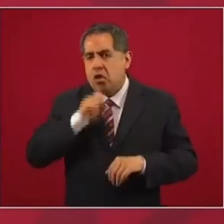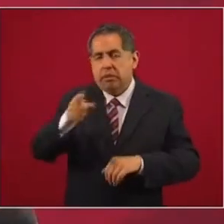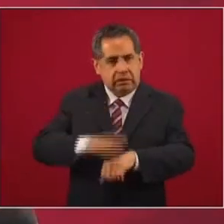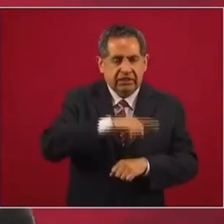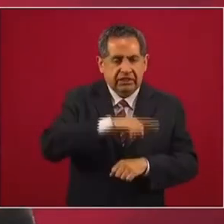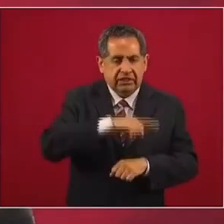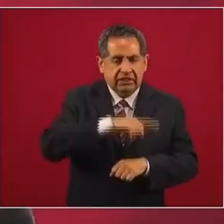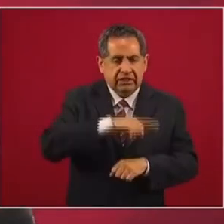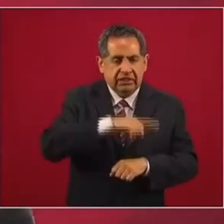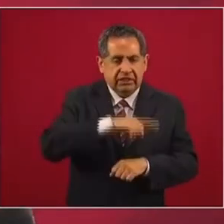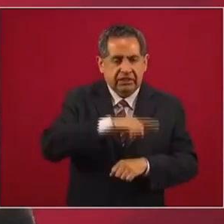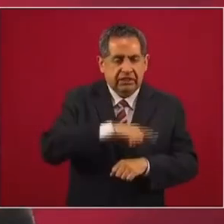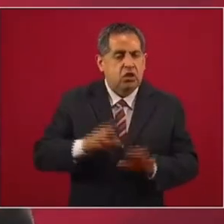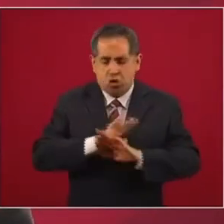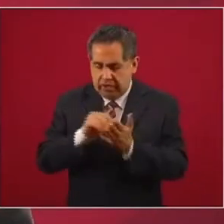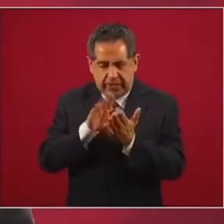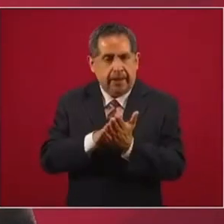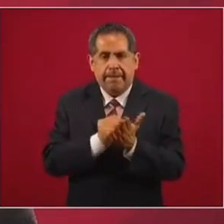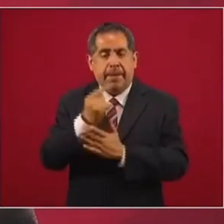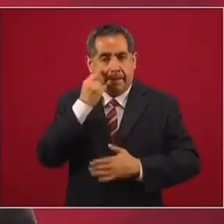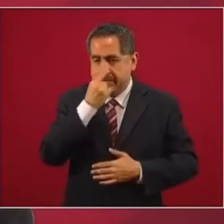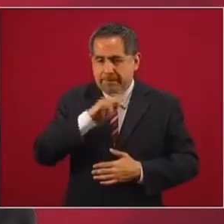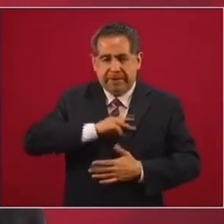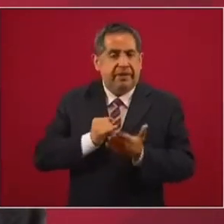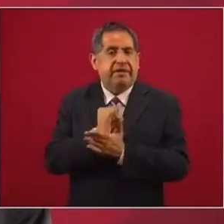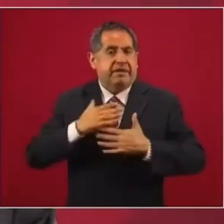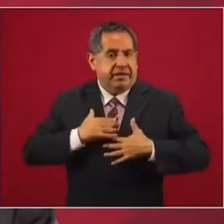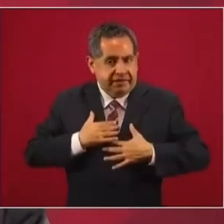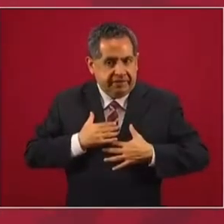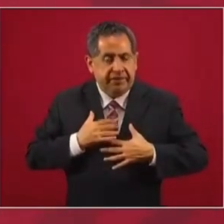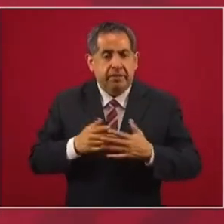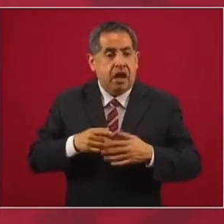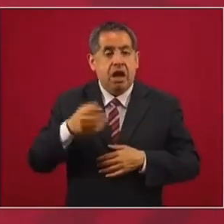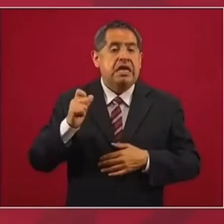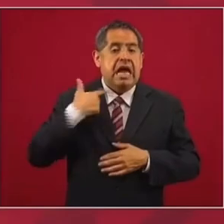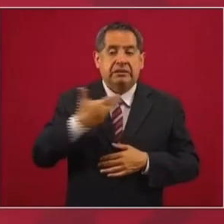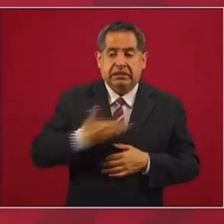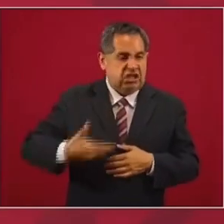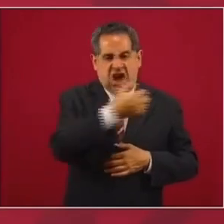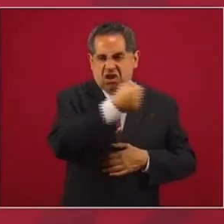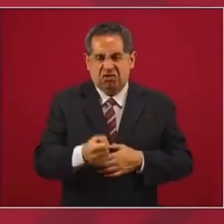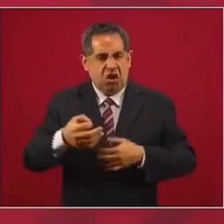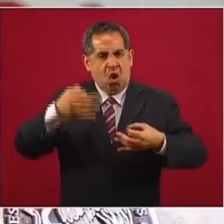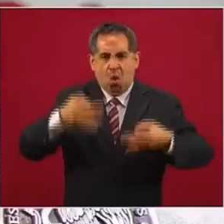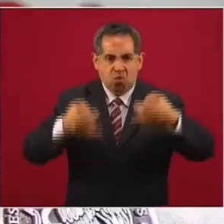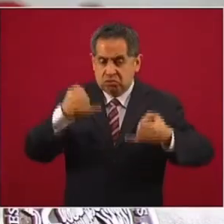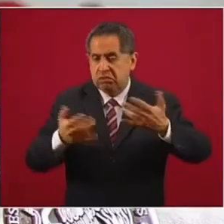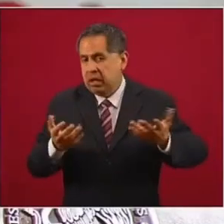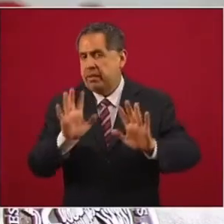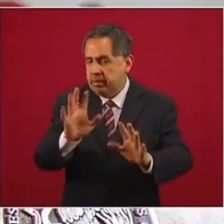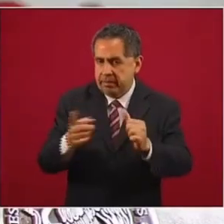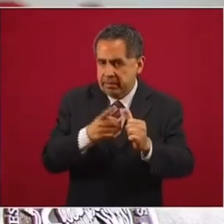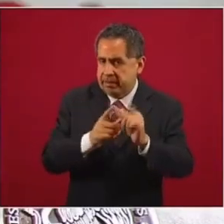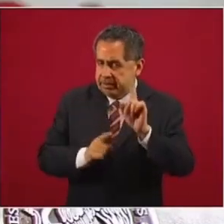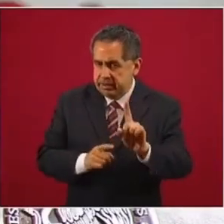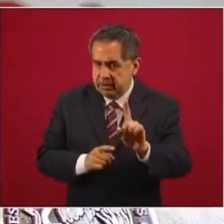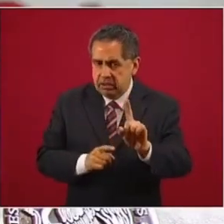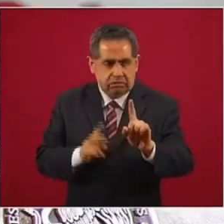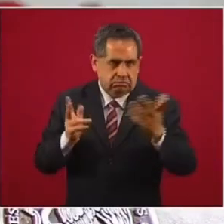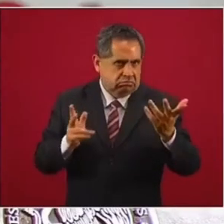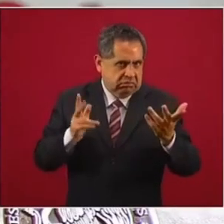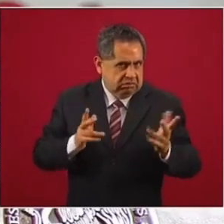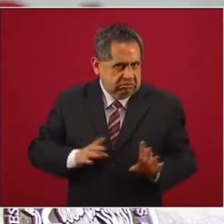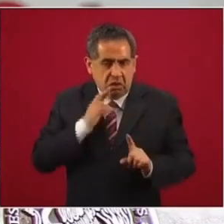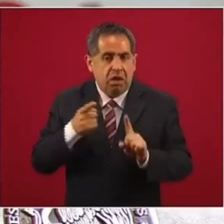les recuerdo que he fijado mi postura de que para enjuiciar a los expresidentes se requiere, y eso es lo